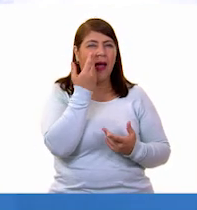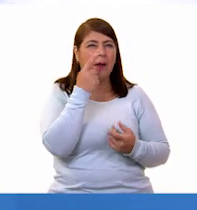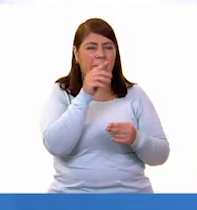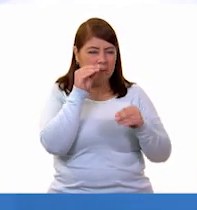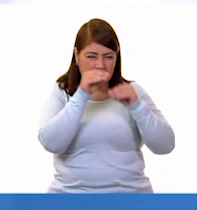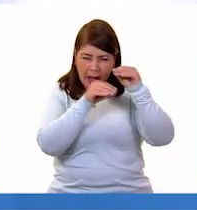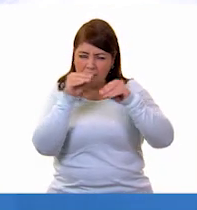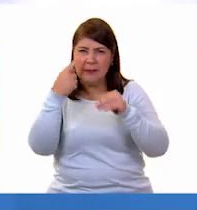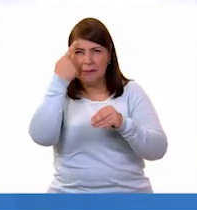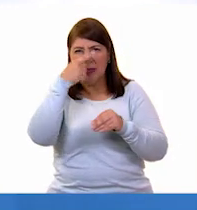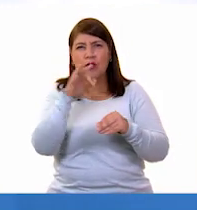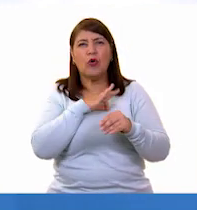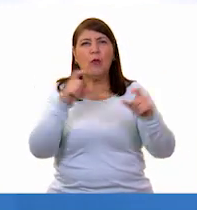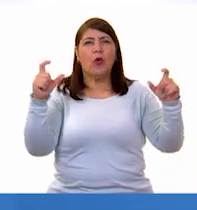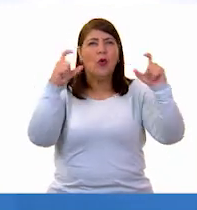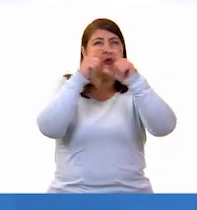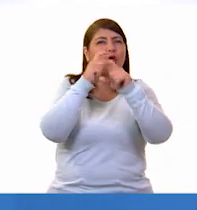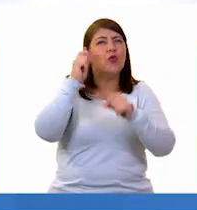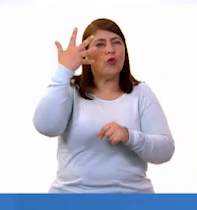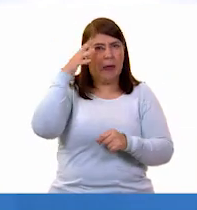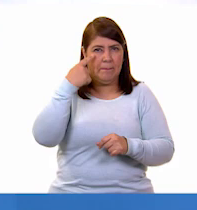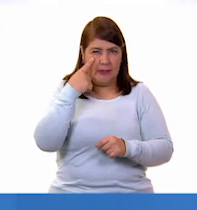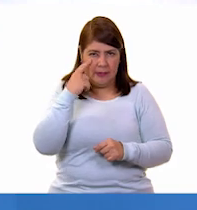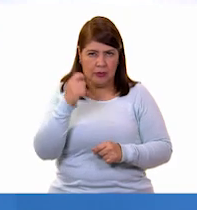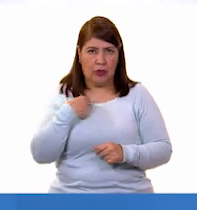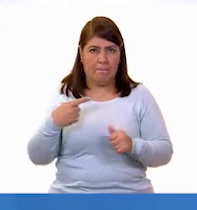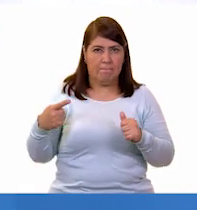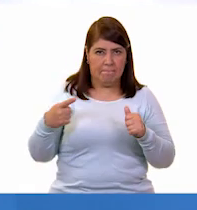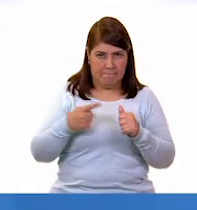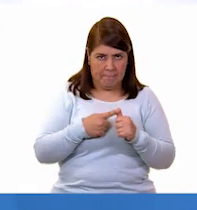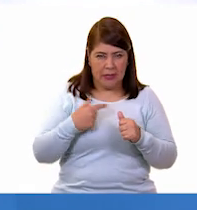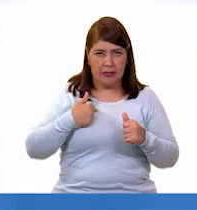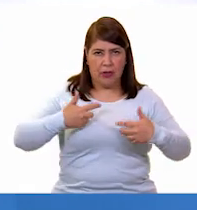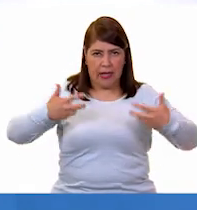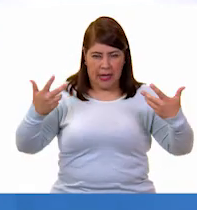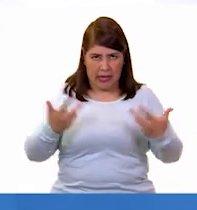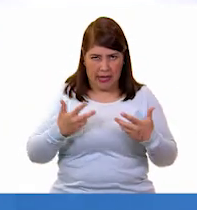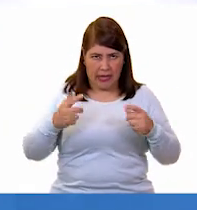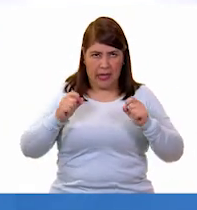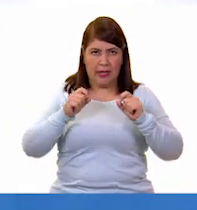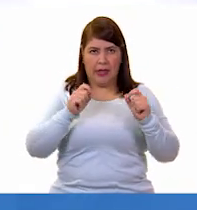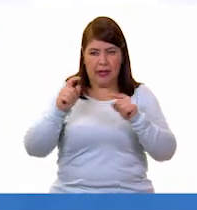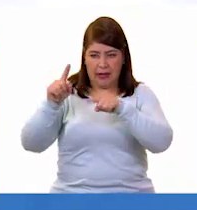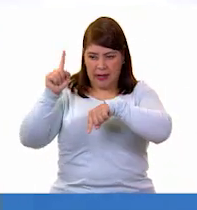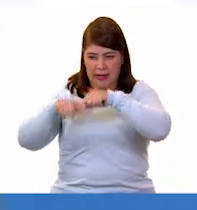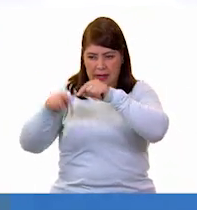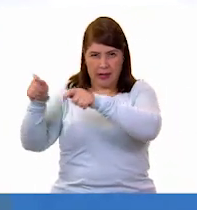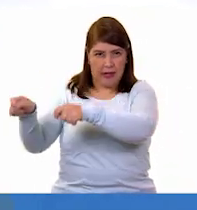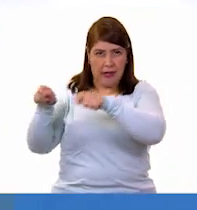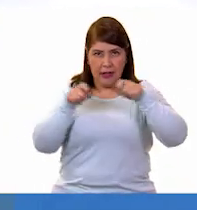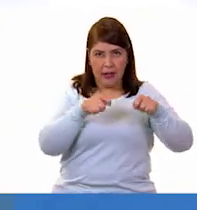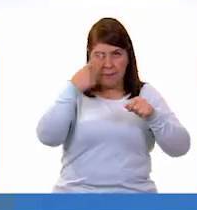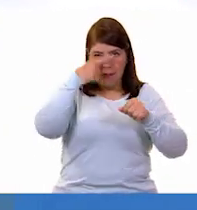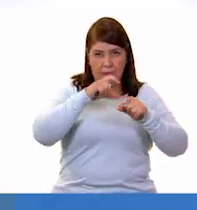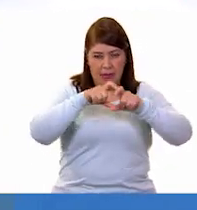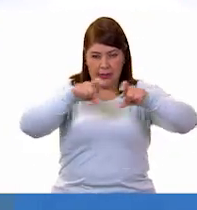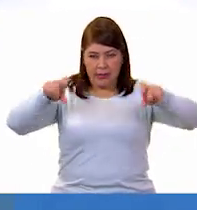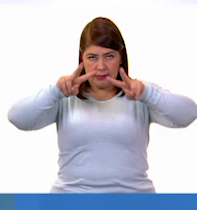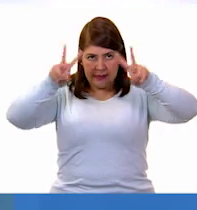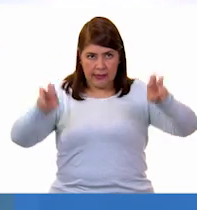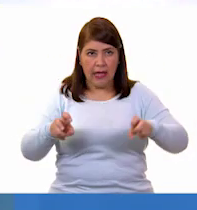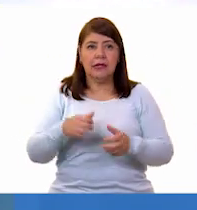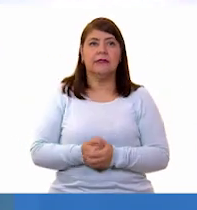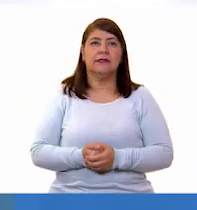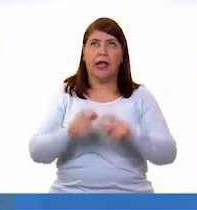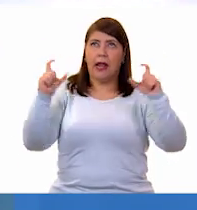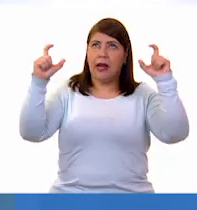solar en el pizarrón. Y entonces, primero voy a colocar nuestro letrero correspondiente. Muy bien, María. Te voy a ayudar a quitar el eclipse lunar,